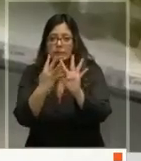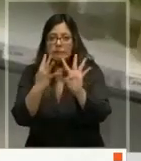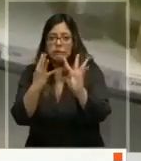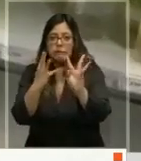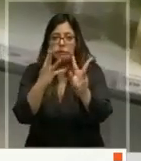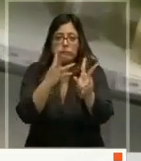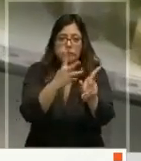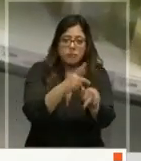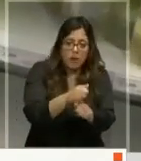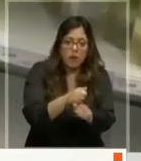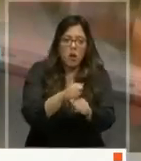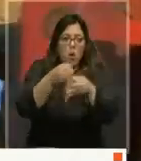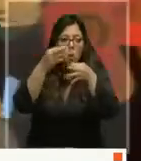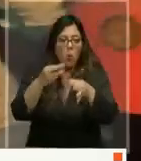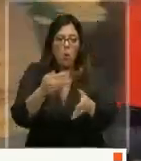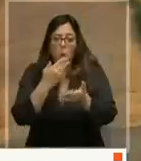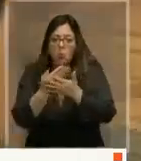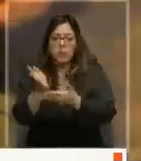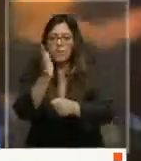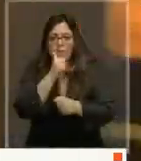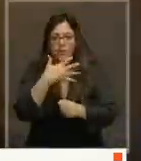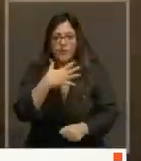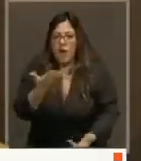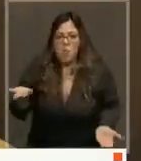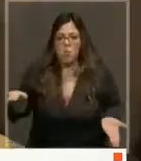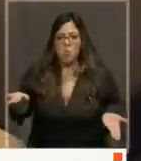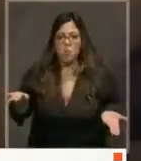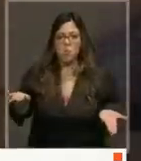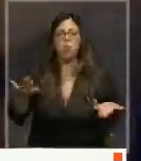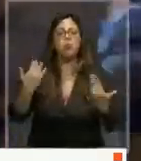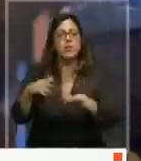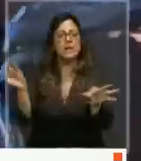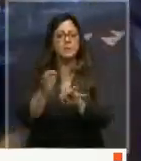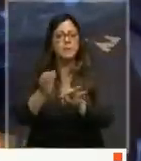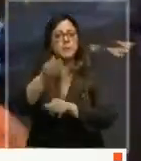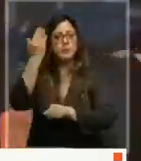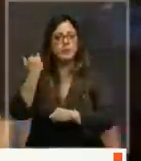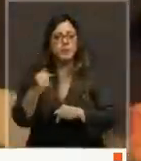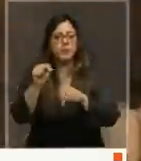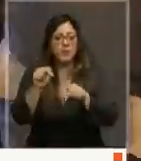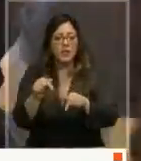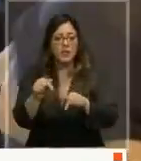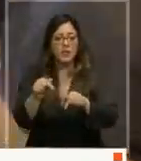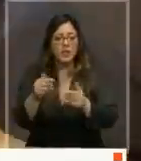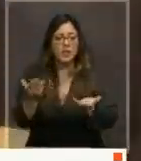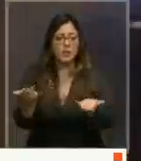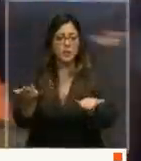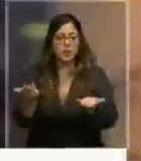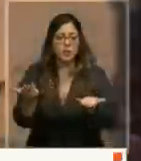que pasa cuando se quedan sin el suministro. Y hablábamos al inicio de este despacho de esta...